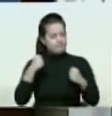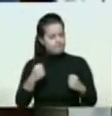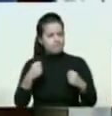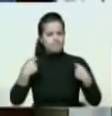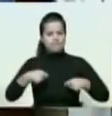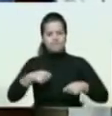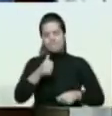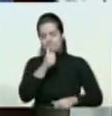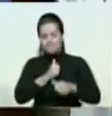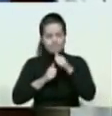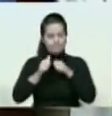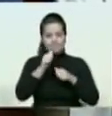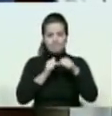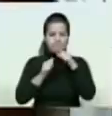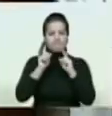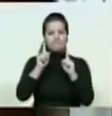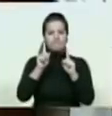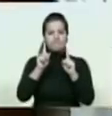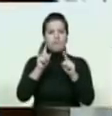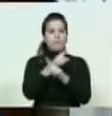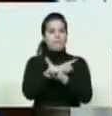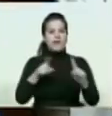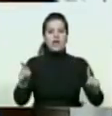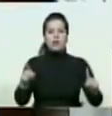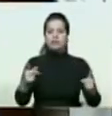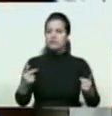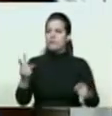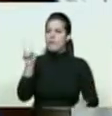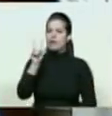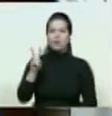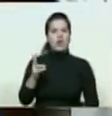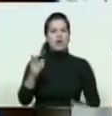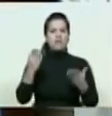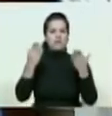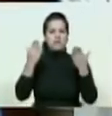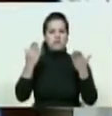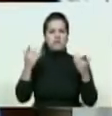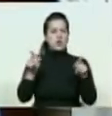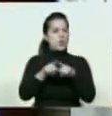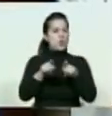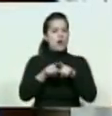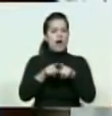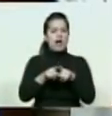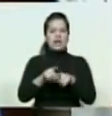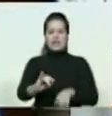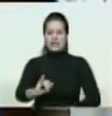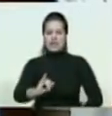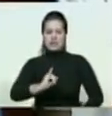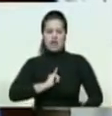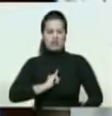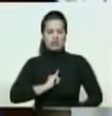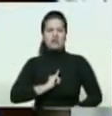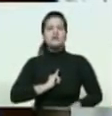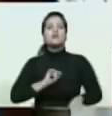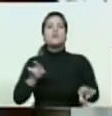ese tronco, ese roble que es nuestra identidad nacional.